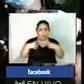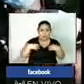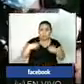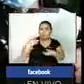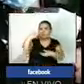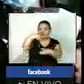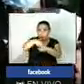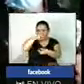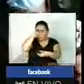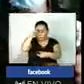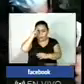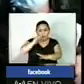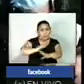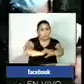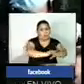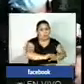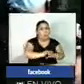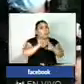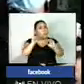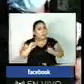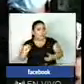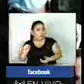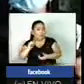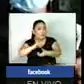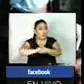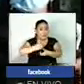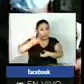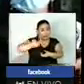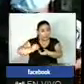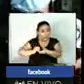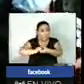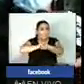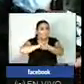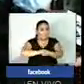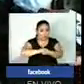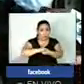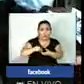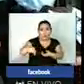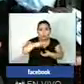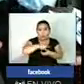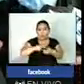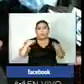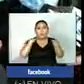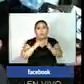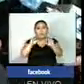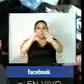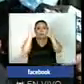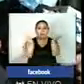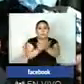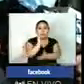trabajo sin contagio pueden ir de la mano, deben ir de la mano. Lo están haciendo todos los países del mundo.